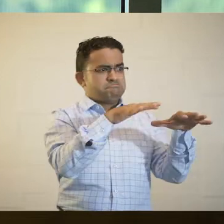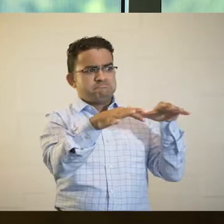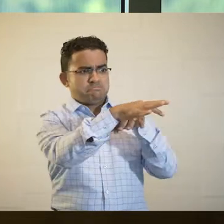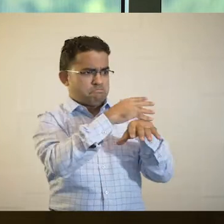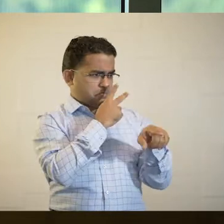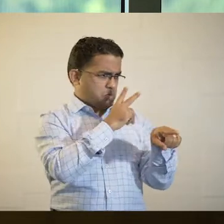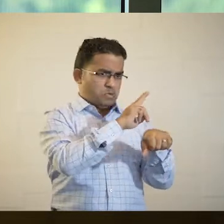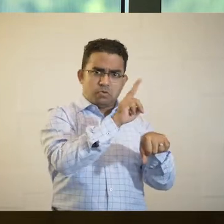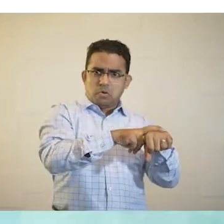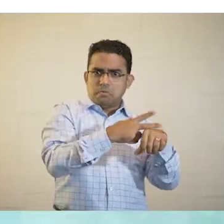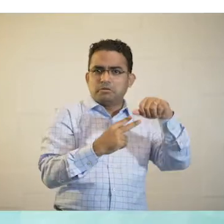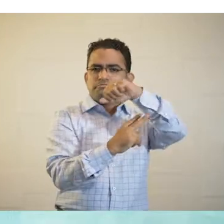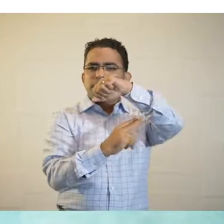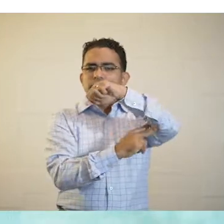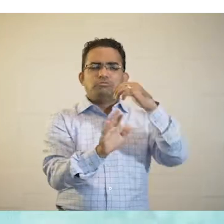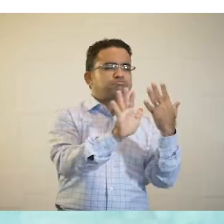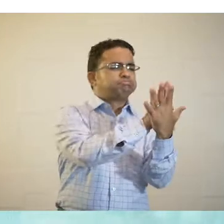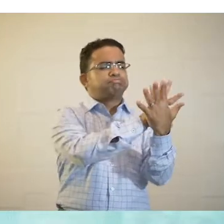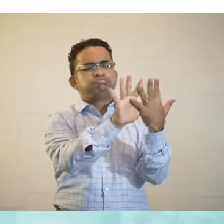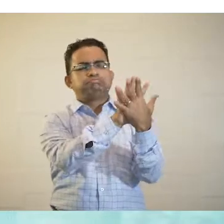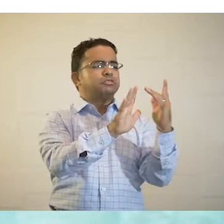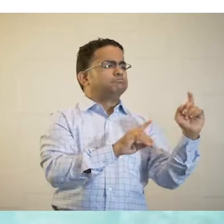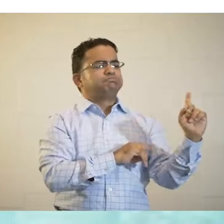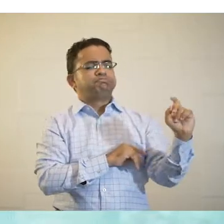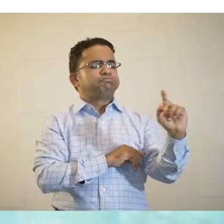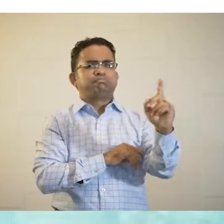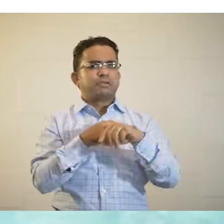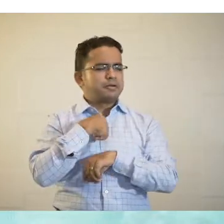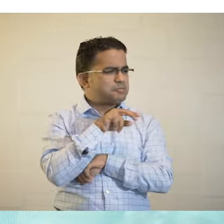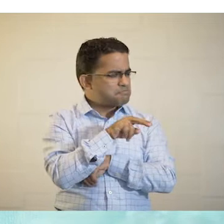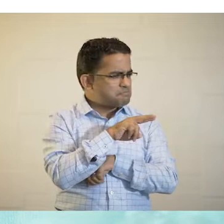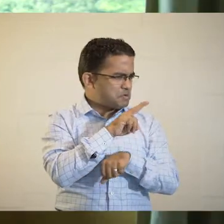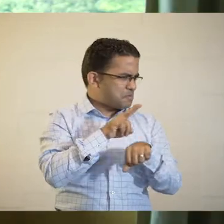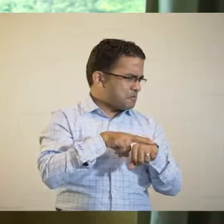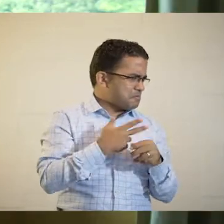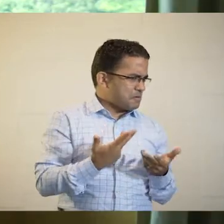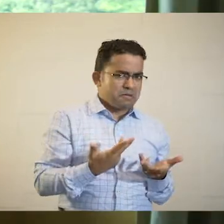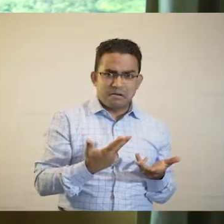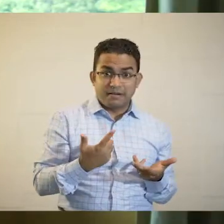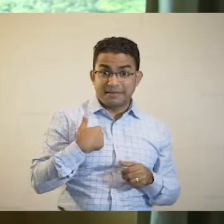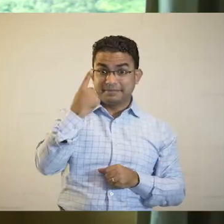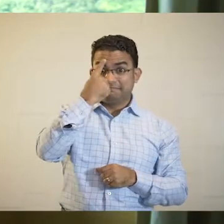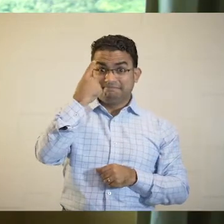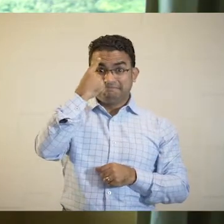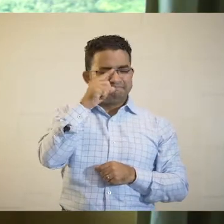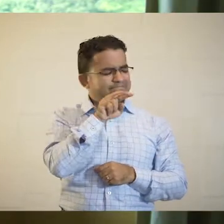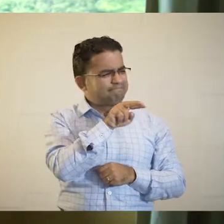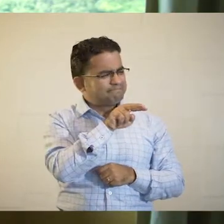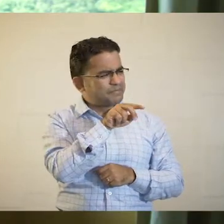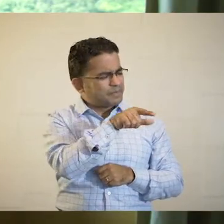más, era una más en el puente con las otras personas que venían caminando y pensaba